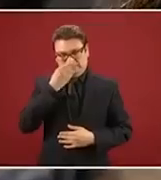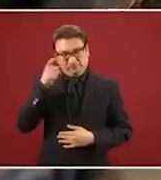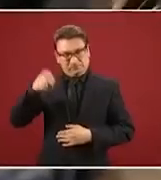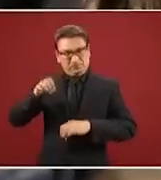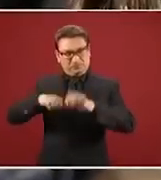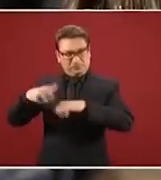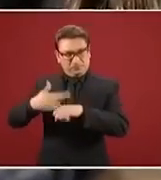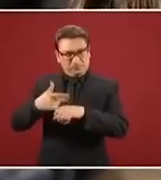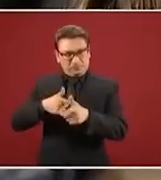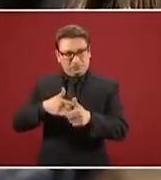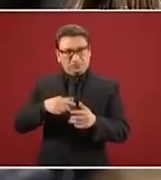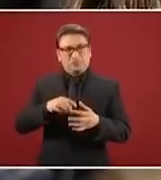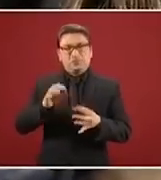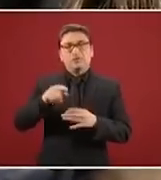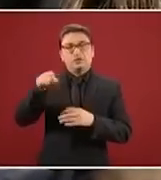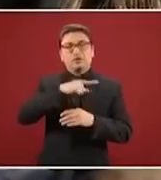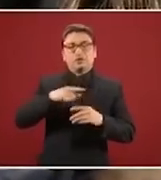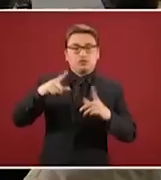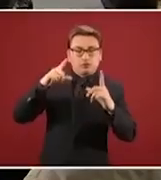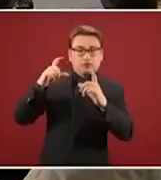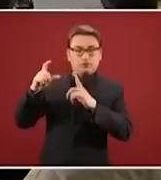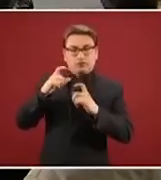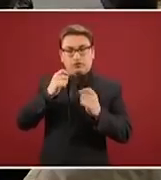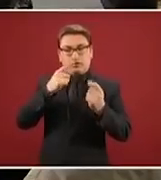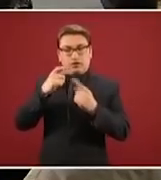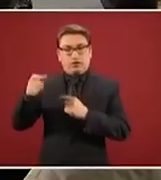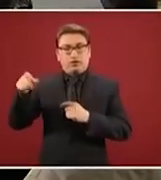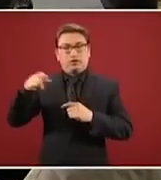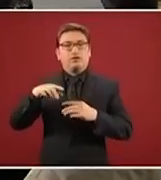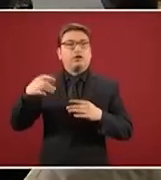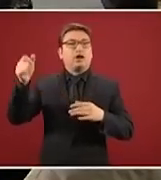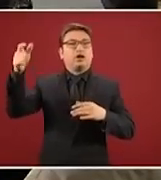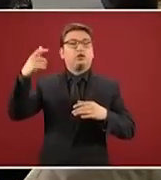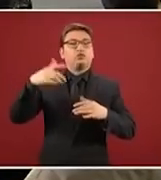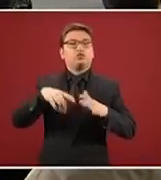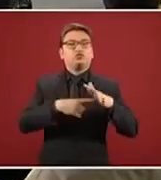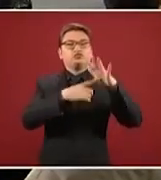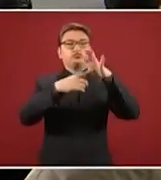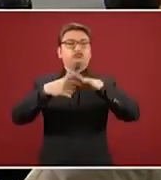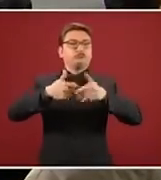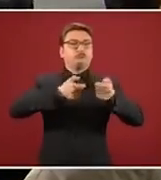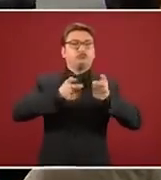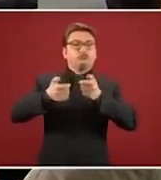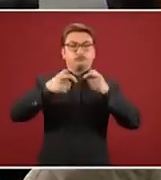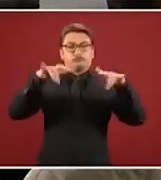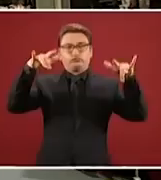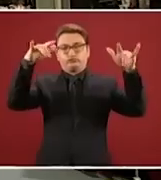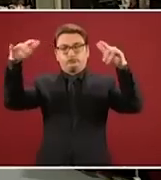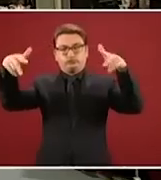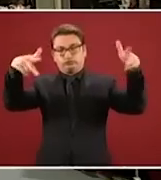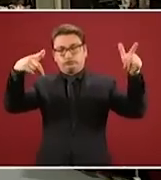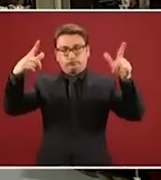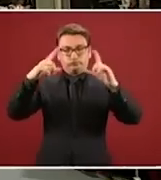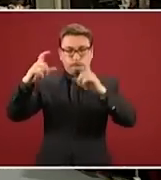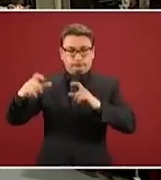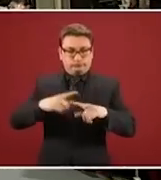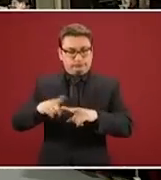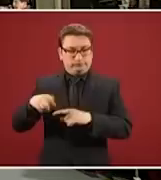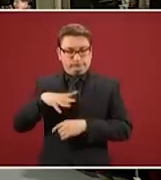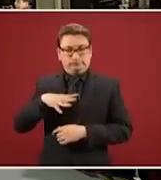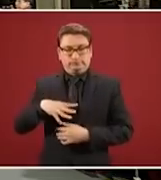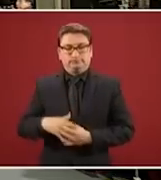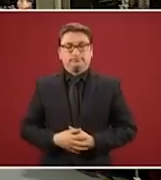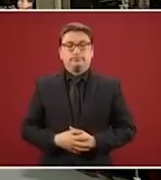es algo están tomando fotografías no sé si al embajador es que hay túneles si estabas tú yo por